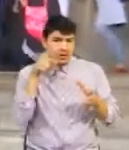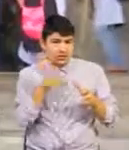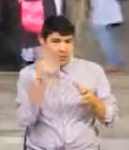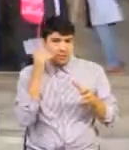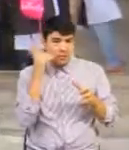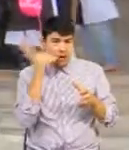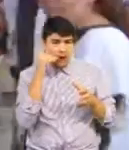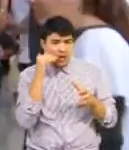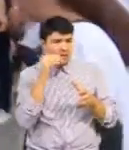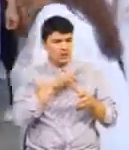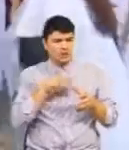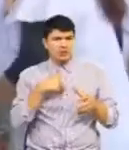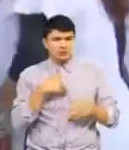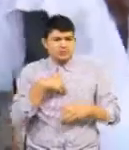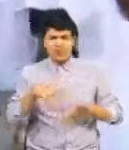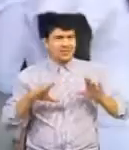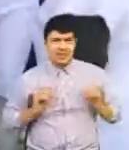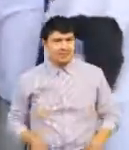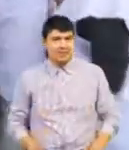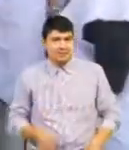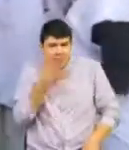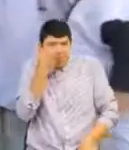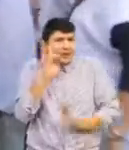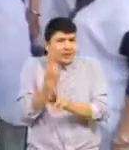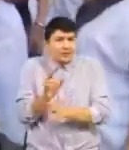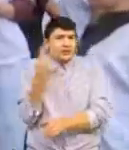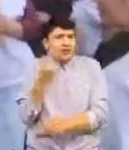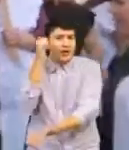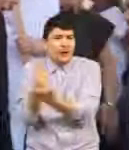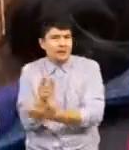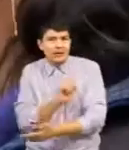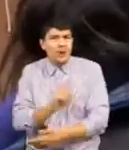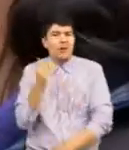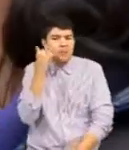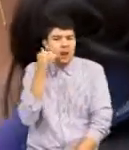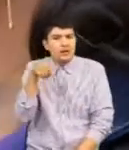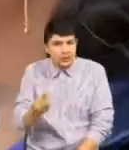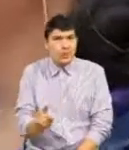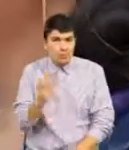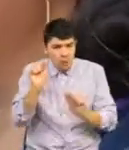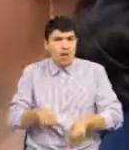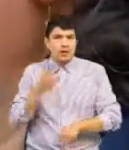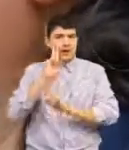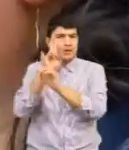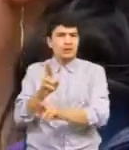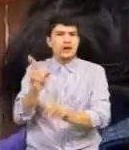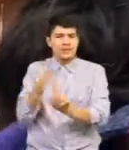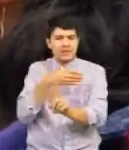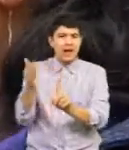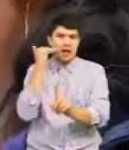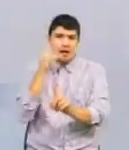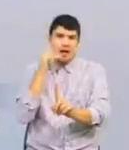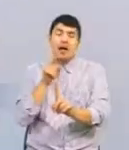Popular, estamos indignadas. El grupo de feministas radicó en el Consejo Seccional de la Judicatura una queja para que se estudie